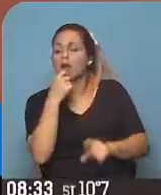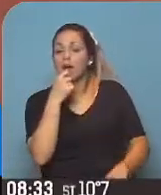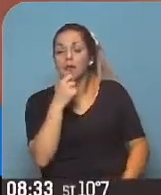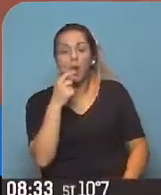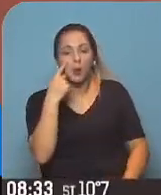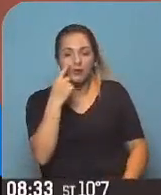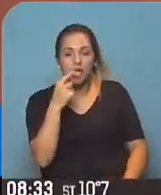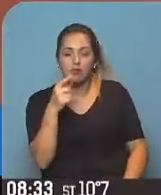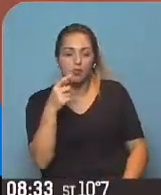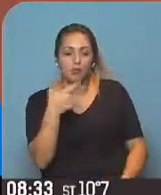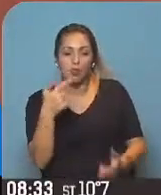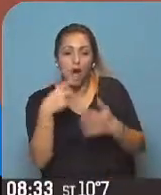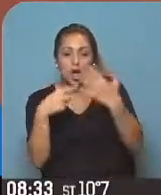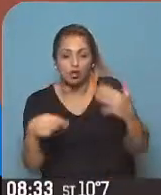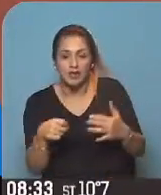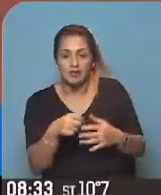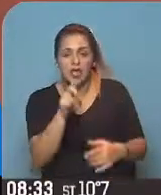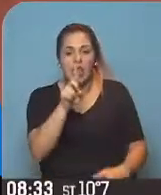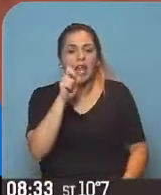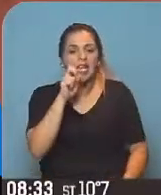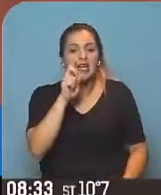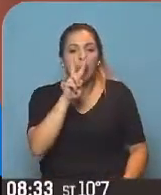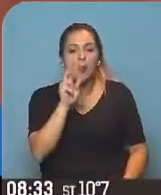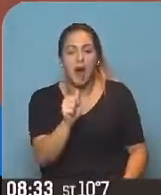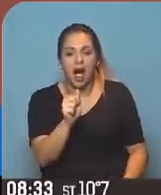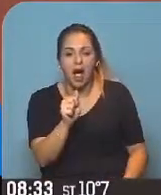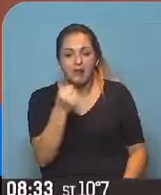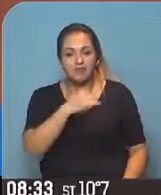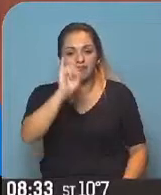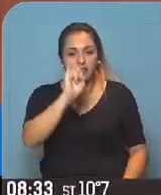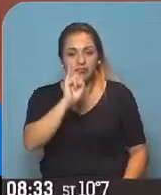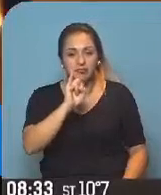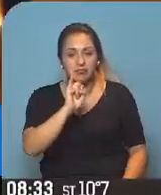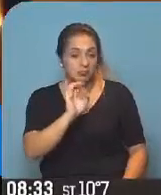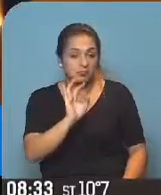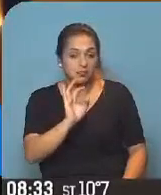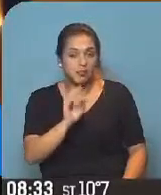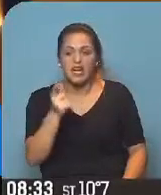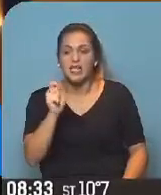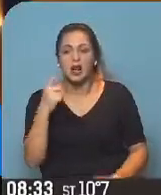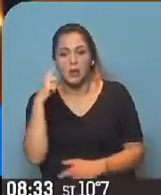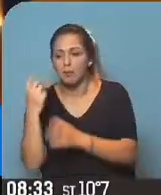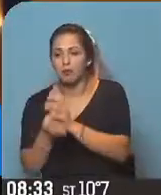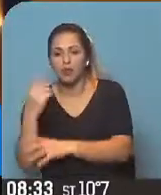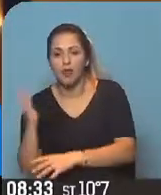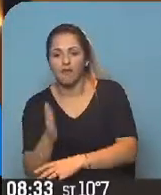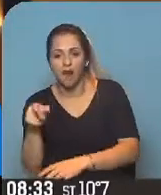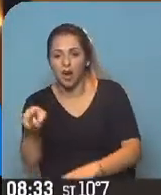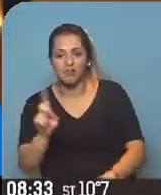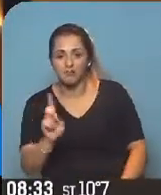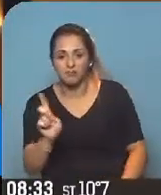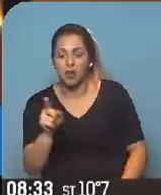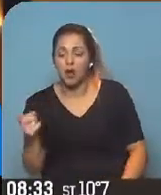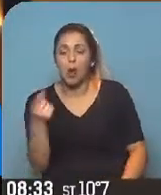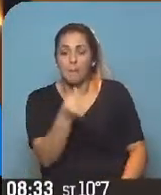el el impuesto no recae sobre el fabricante el fabricante lo carga el precio y lo traslada y en el mismo modo acá lo que va a